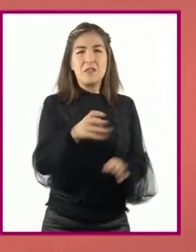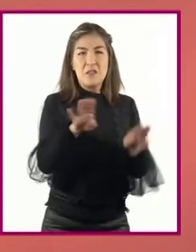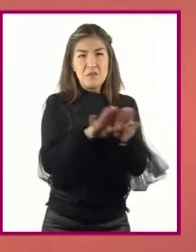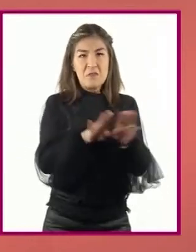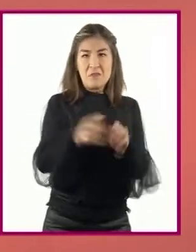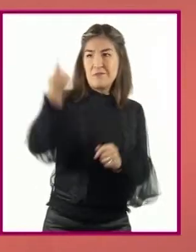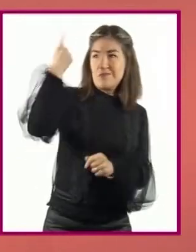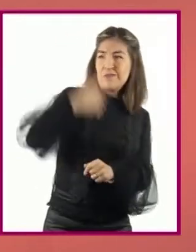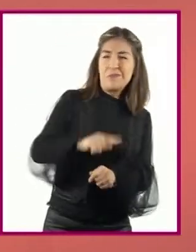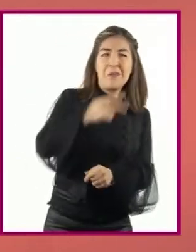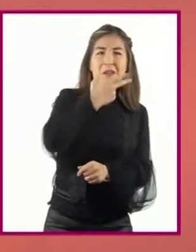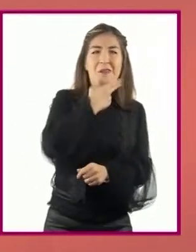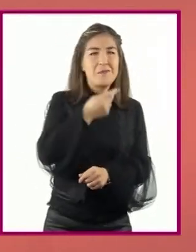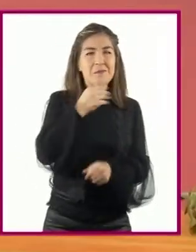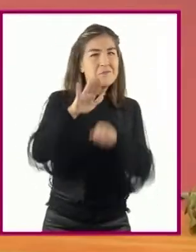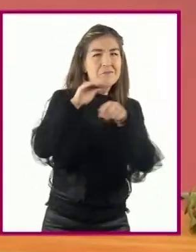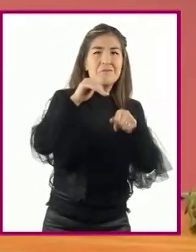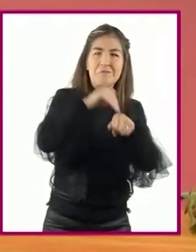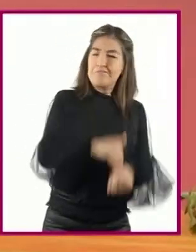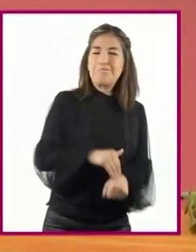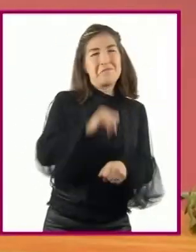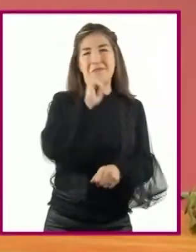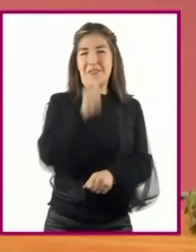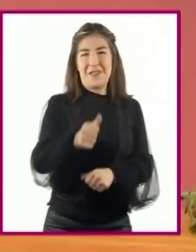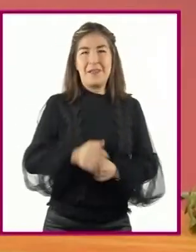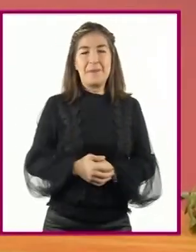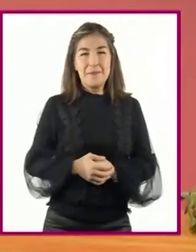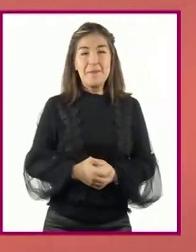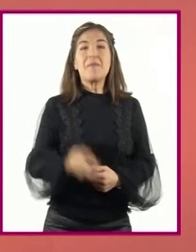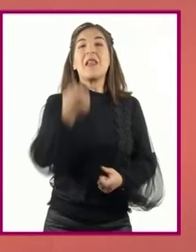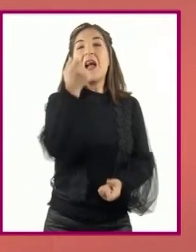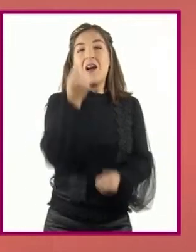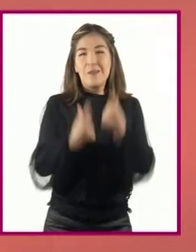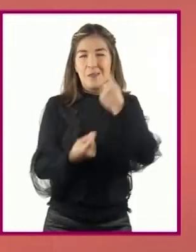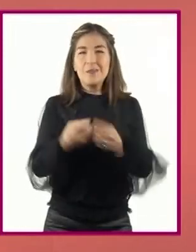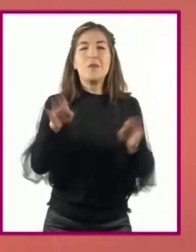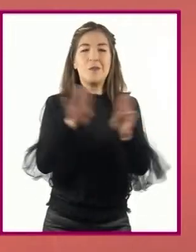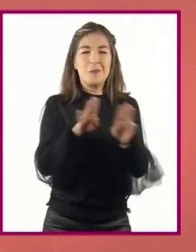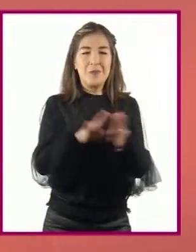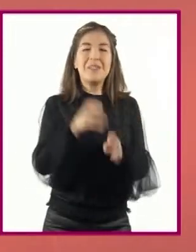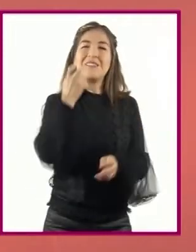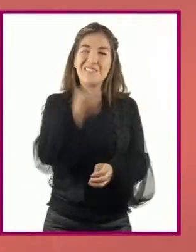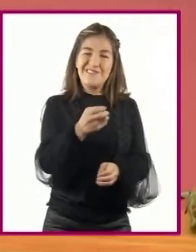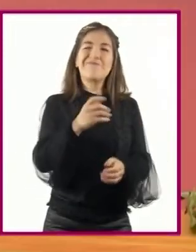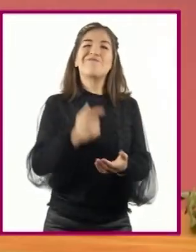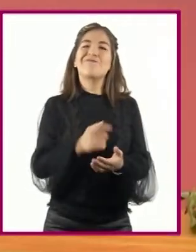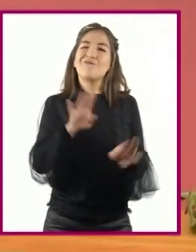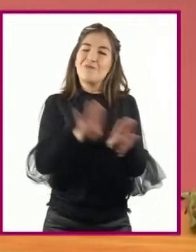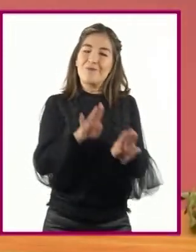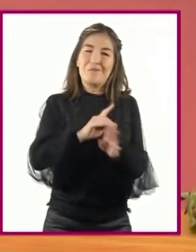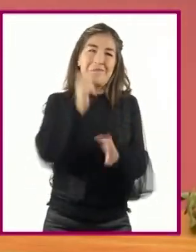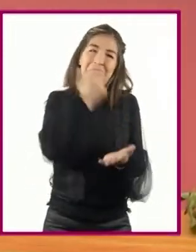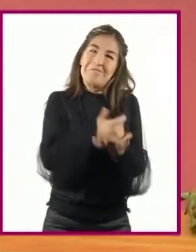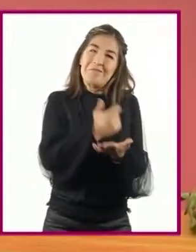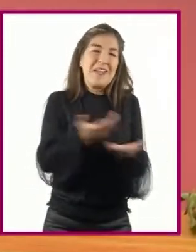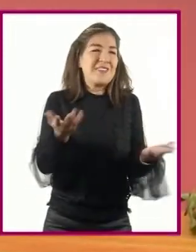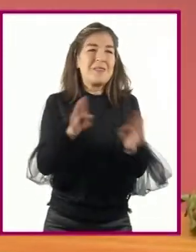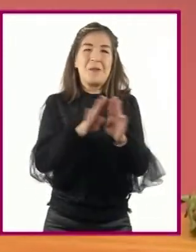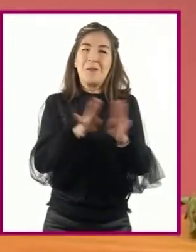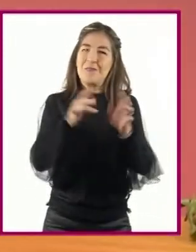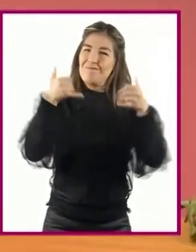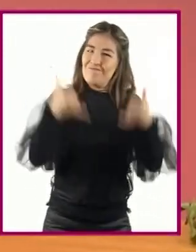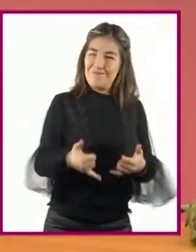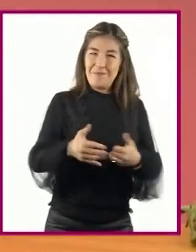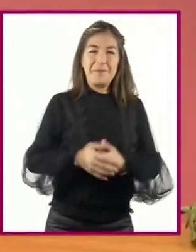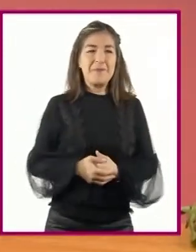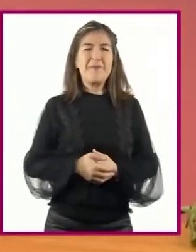ajustan a este papel de sumisión, aunque algunas pagan fuertes consecuencias por ello. Qué interesante